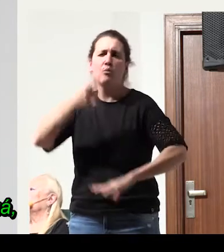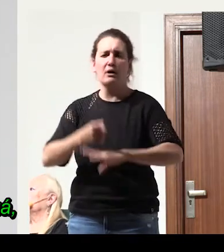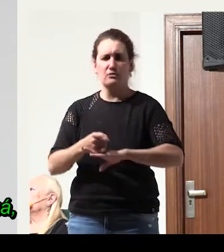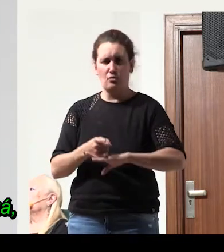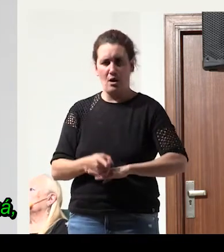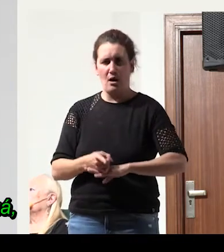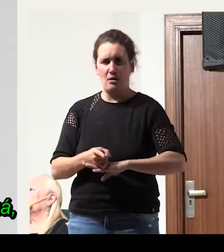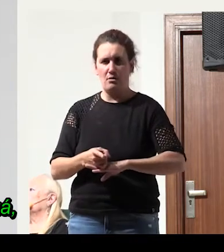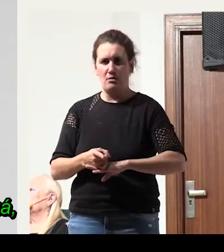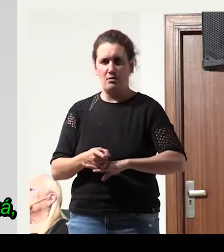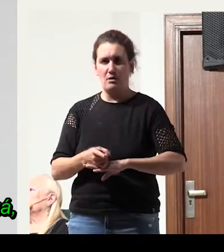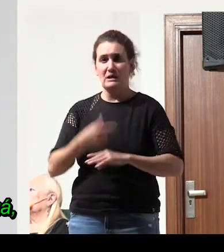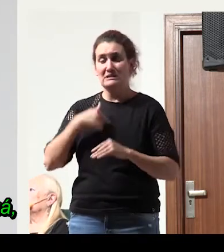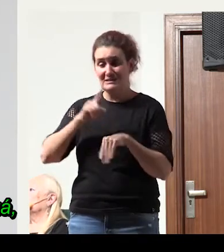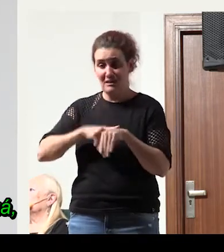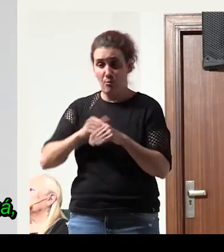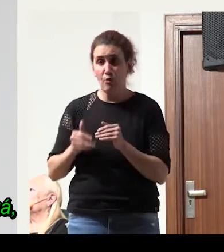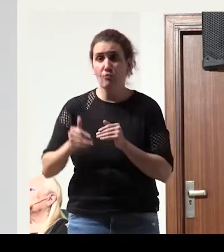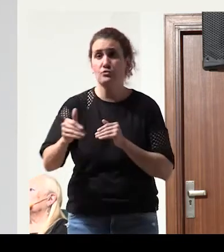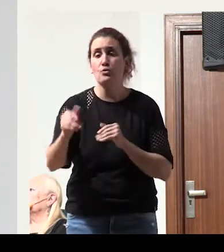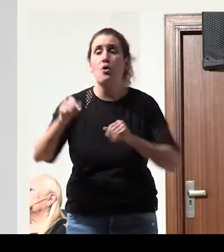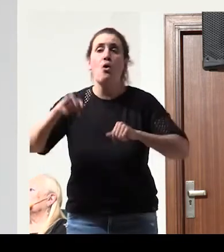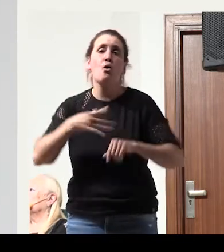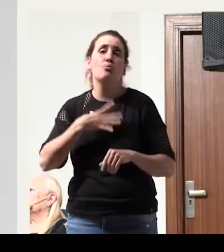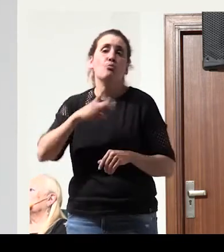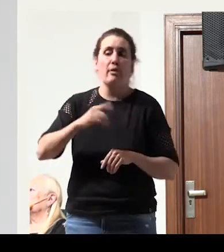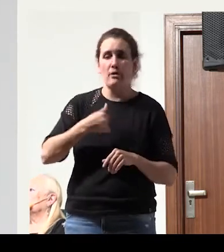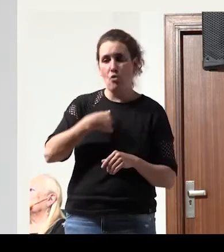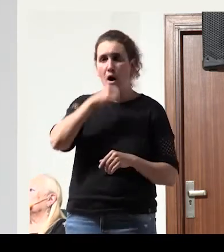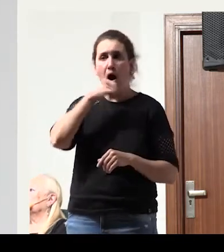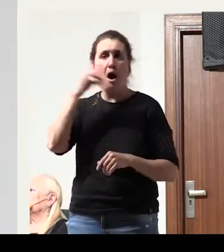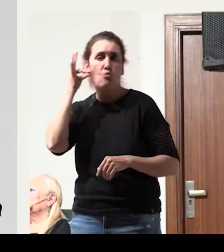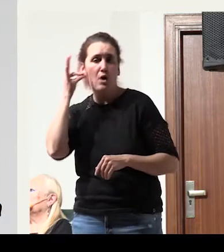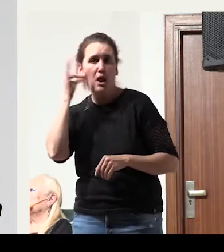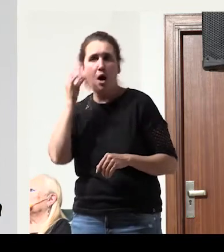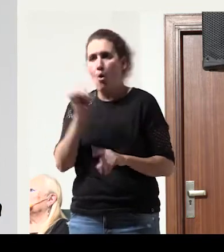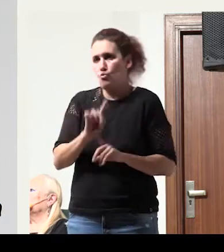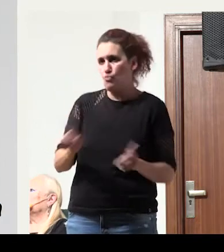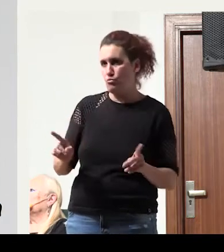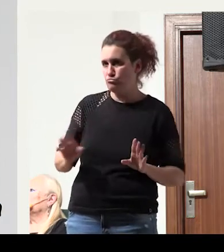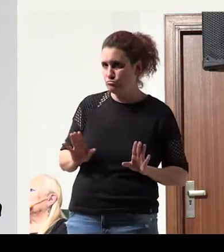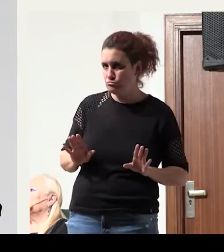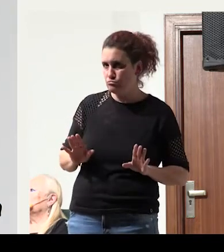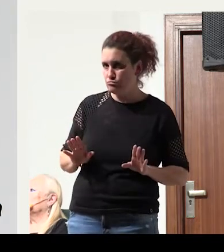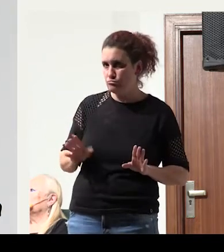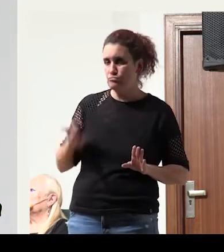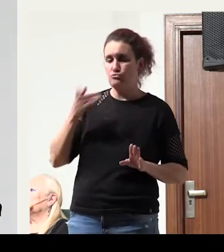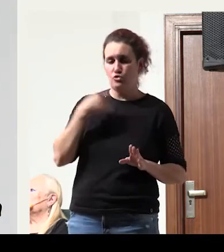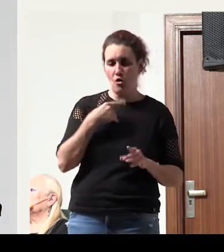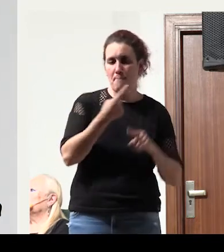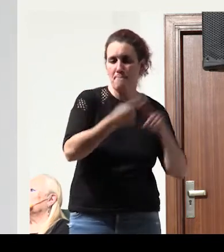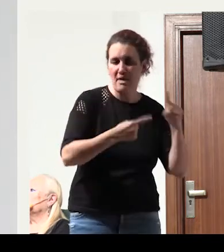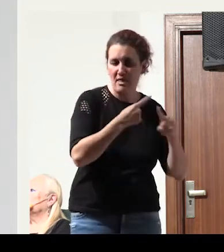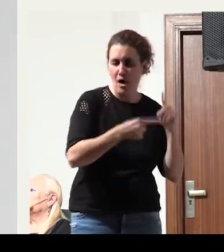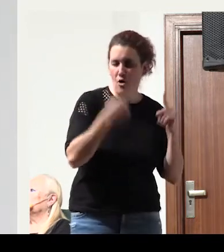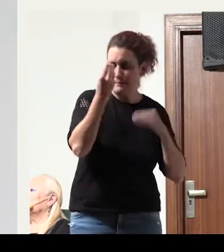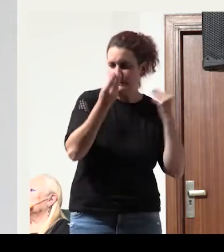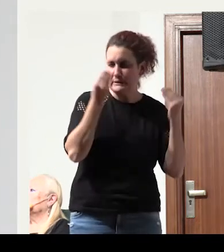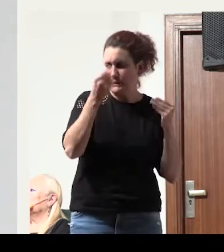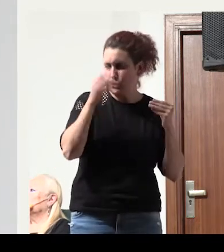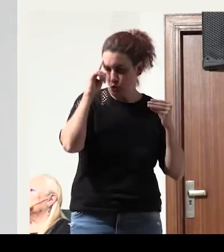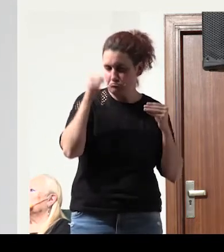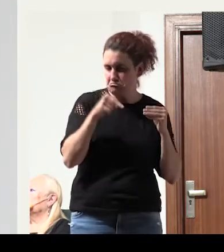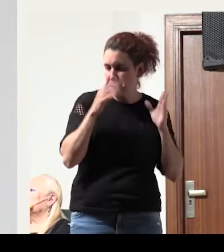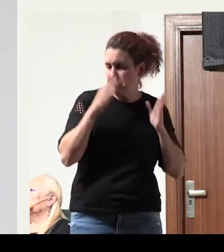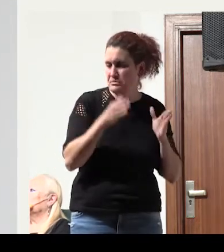En un tiempo futuro, hoy quizás seré abuela, o no. Le he dedicado media hora a ese pensamiento solo. Pero no